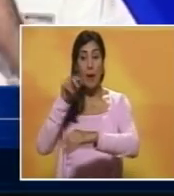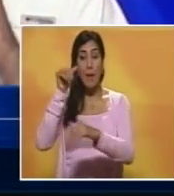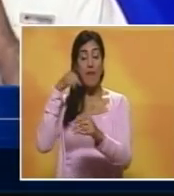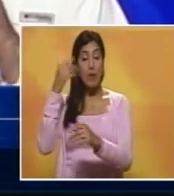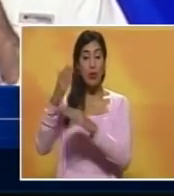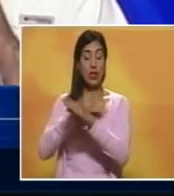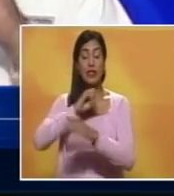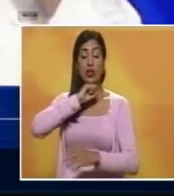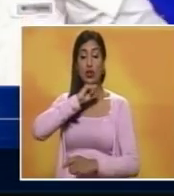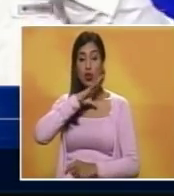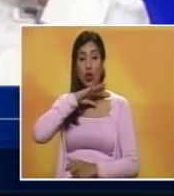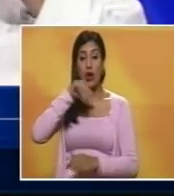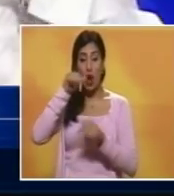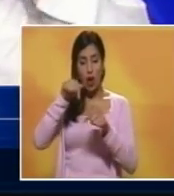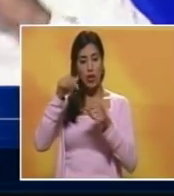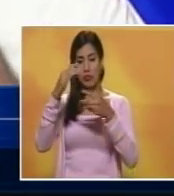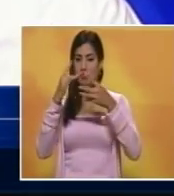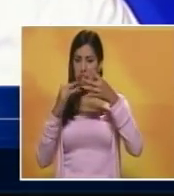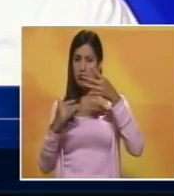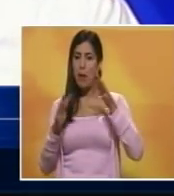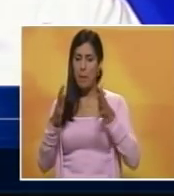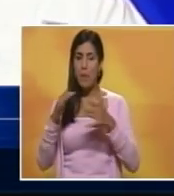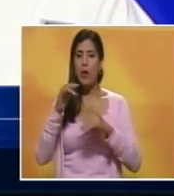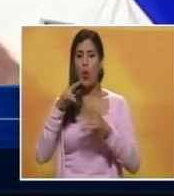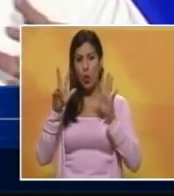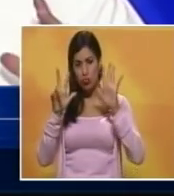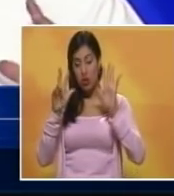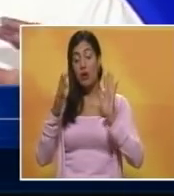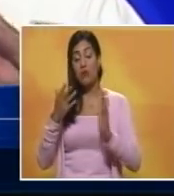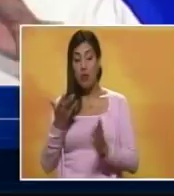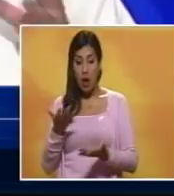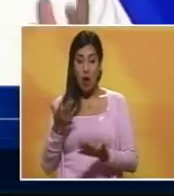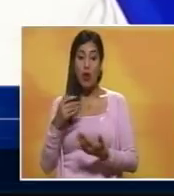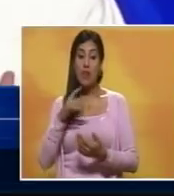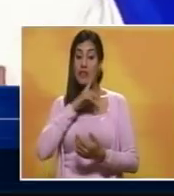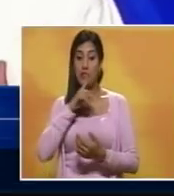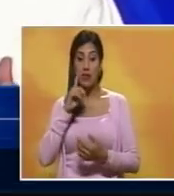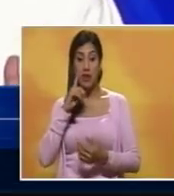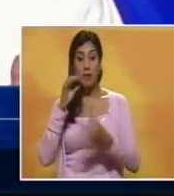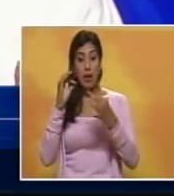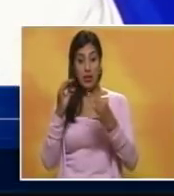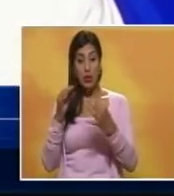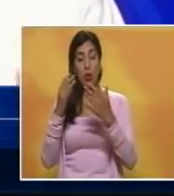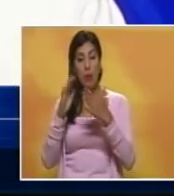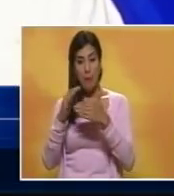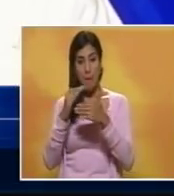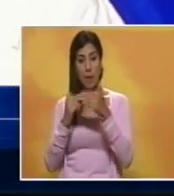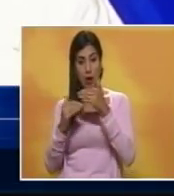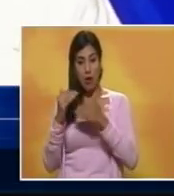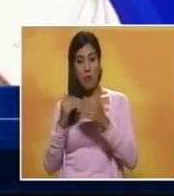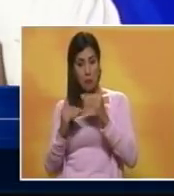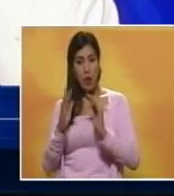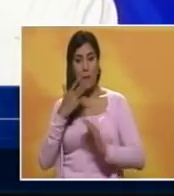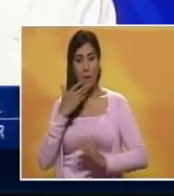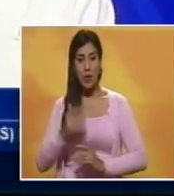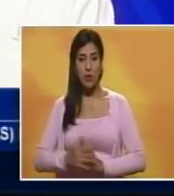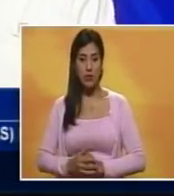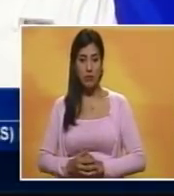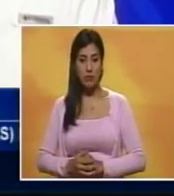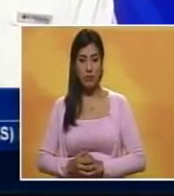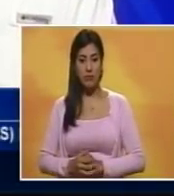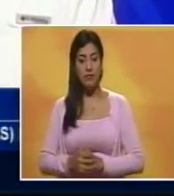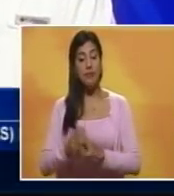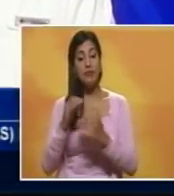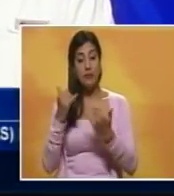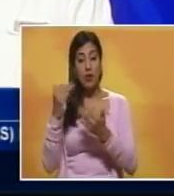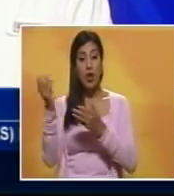segundo estado más violento. Hoy día estamos de 8º. Eso quiere decir que los indicadores de inseguridad han bajado drásticamente. En cuanto a